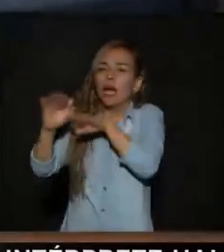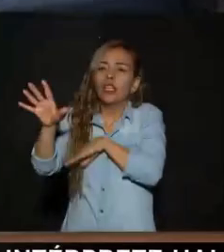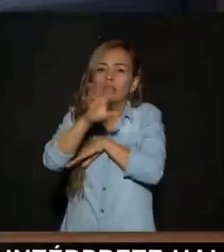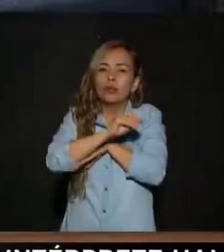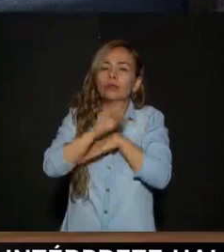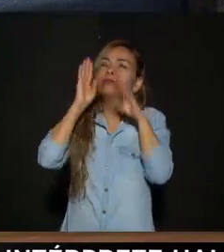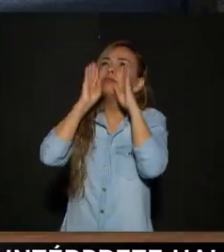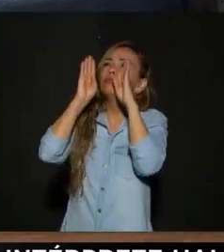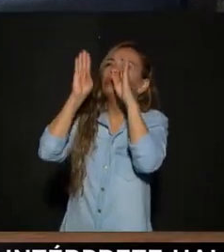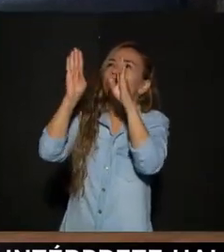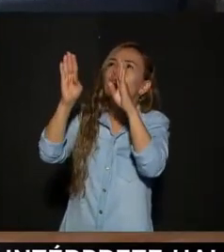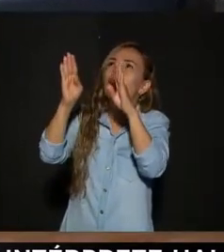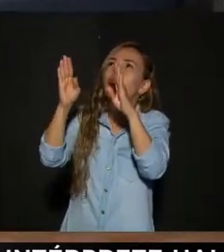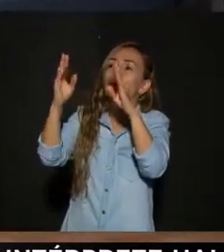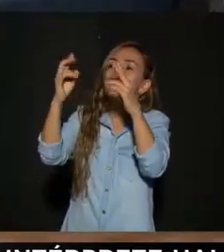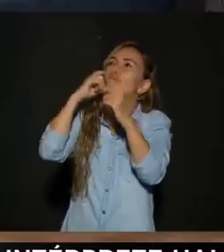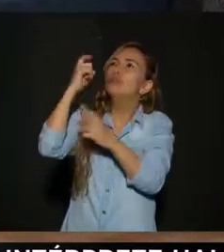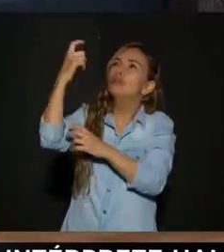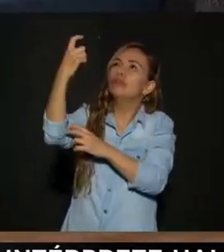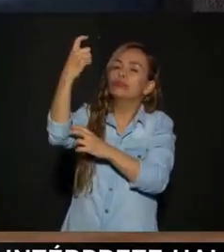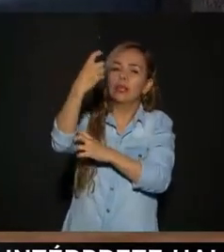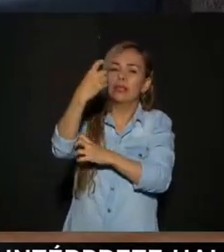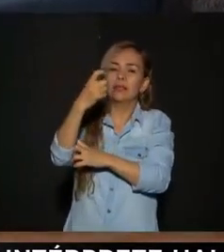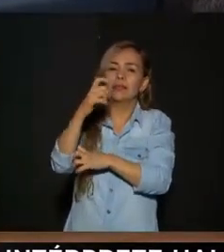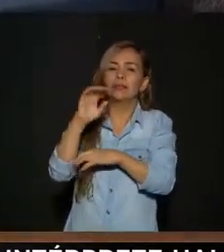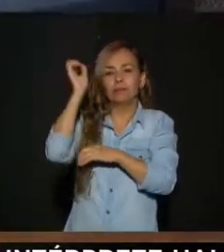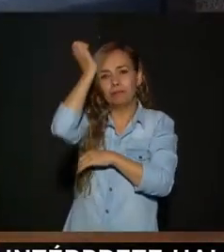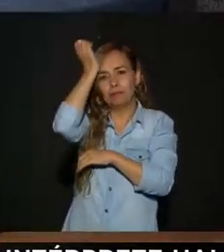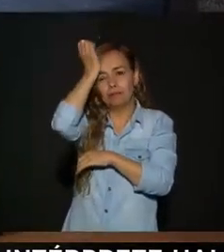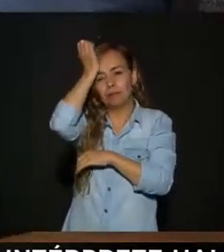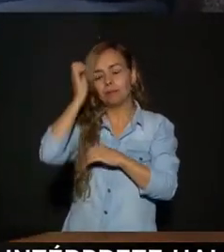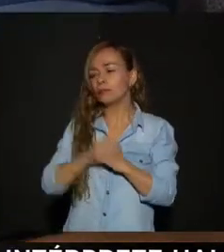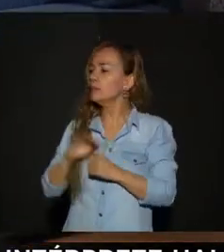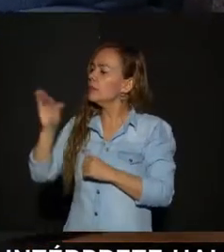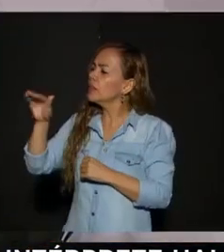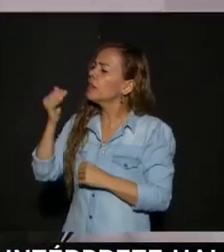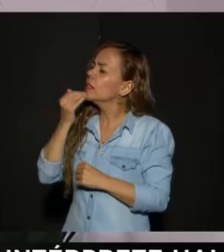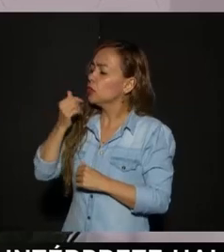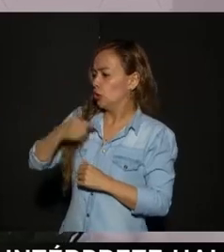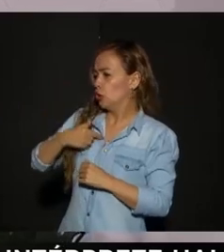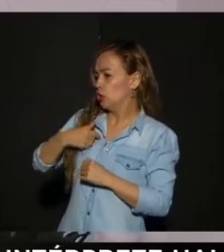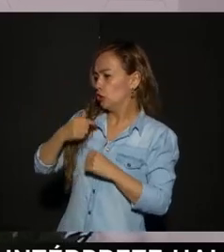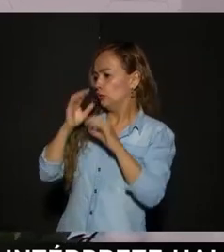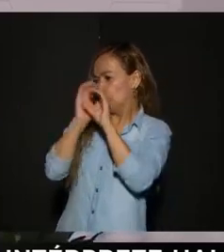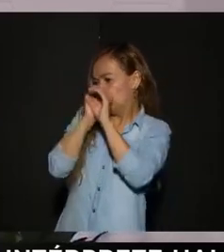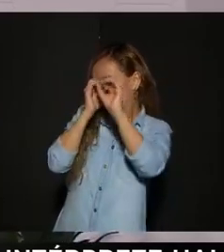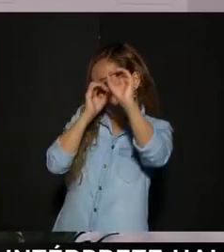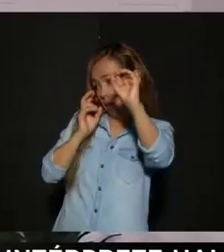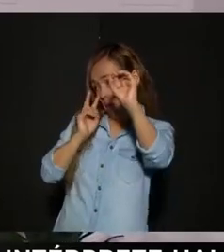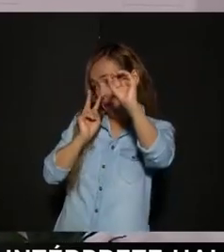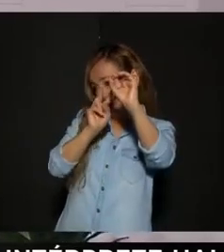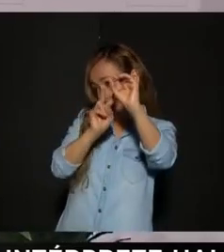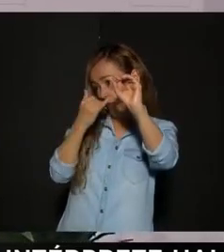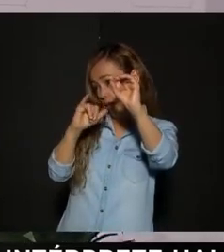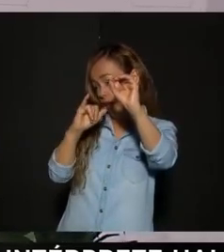que se animen a buscar asteroides. Bueno, y si por ejemplo yo soy un astrónomo y miré este